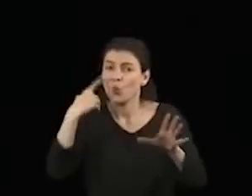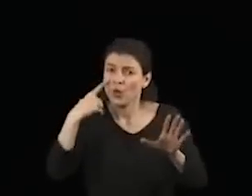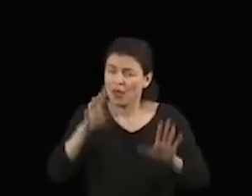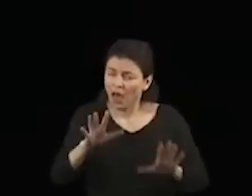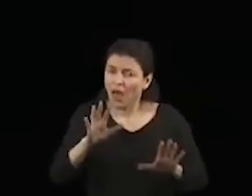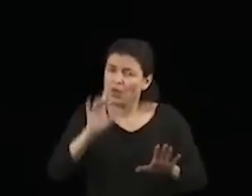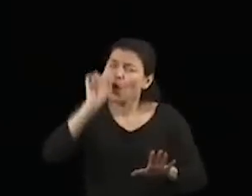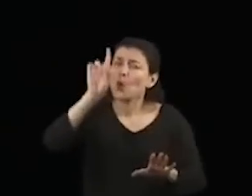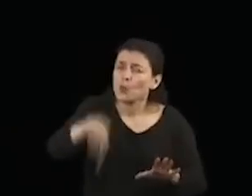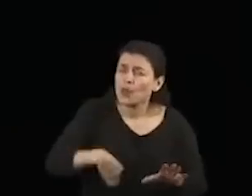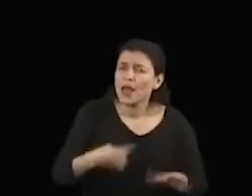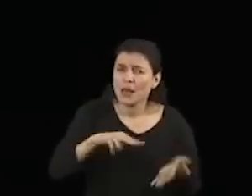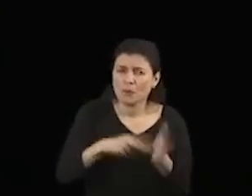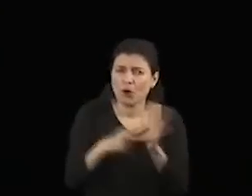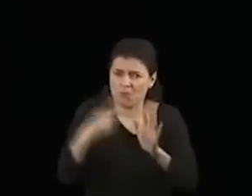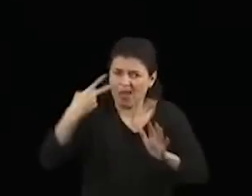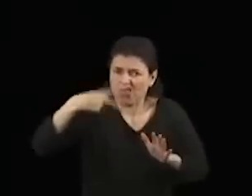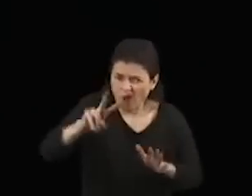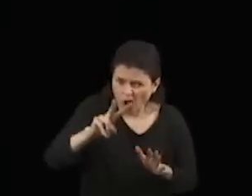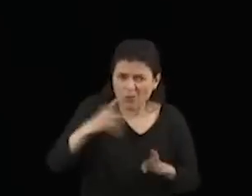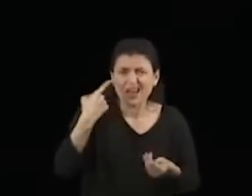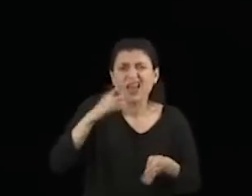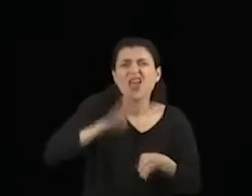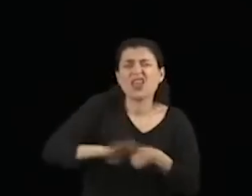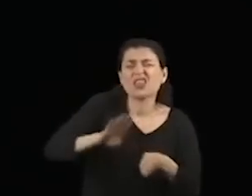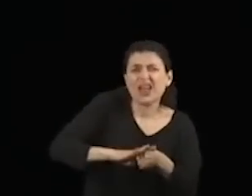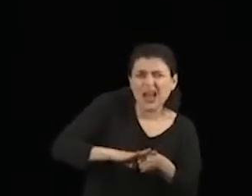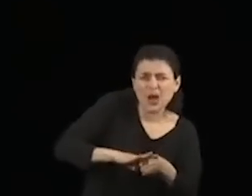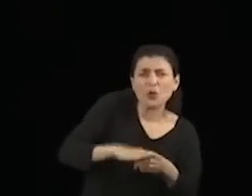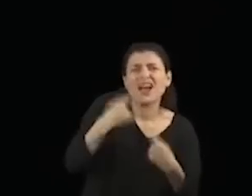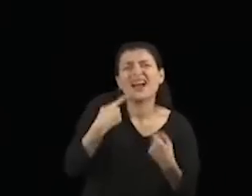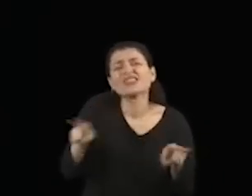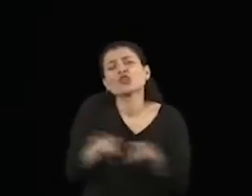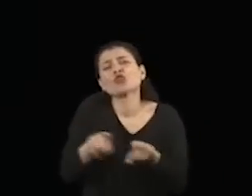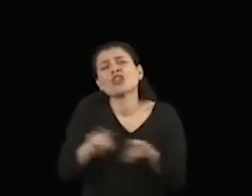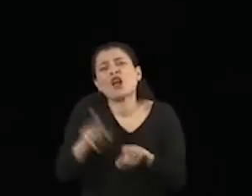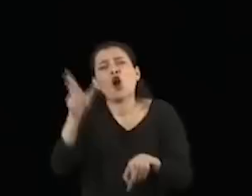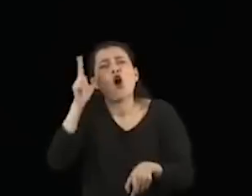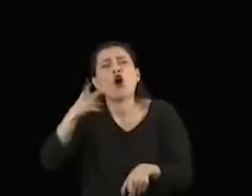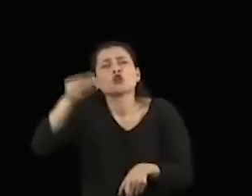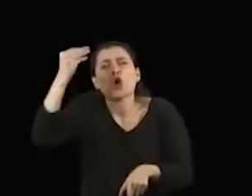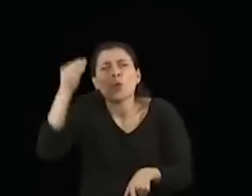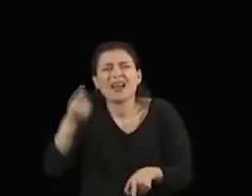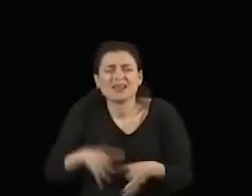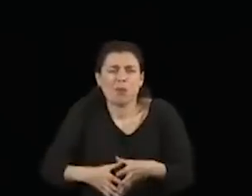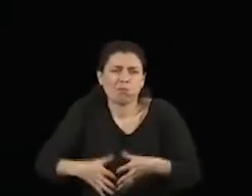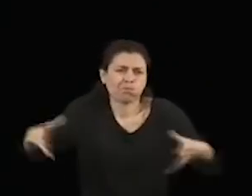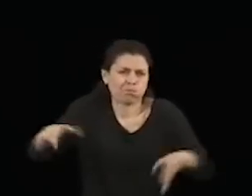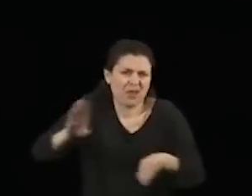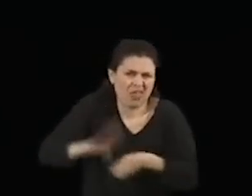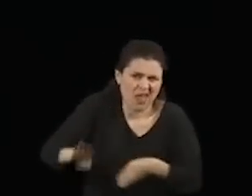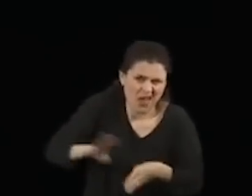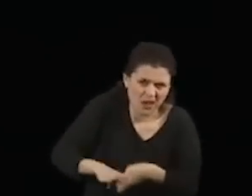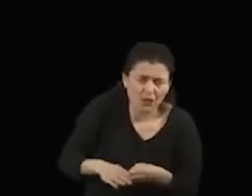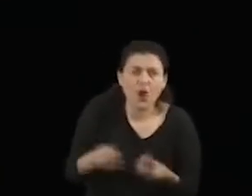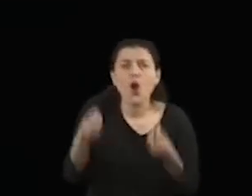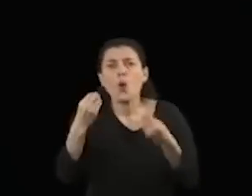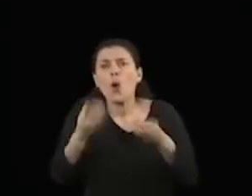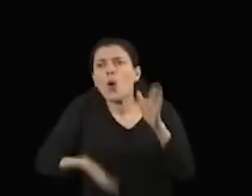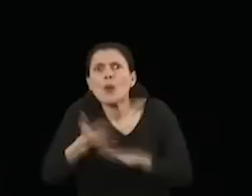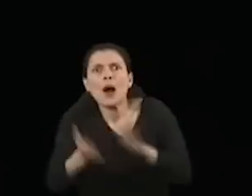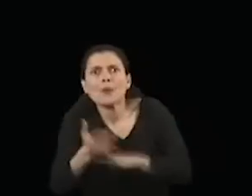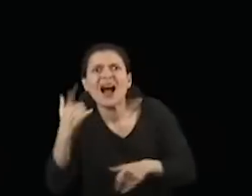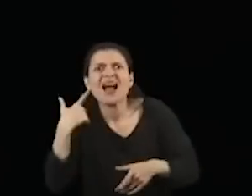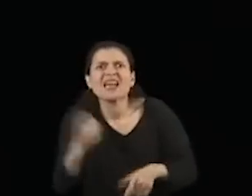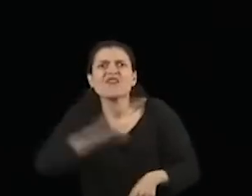que tendríamos pasivos remunerados por 8 bases monetarias. Entonces estaríamos hablando del carry trade, de cuándo explota la hiper y todo